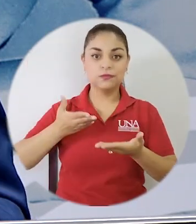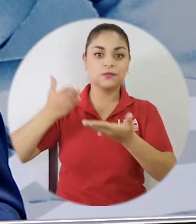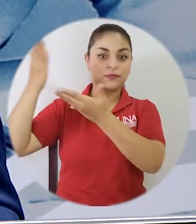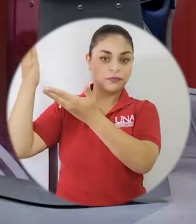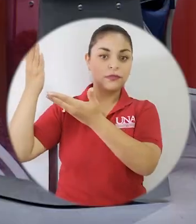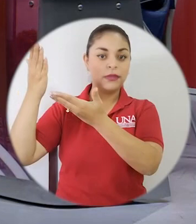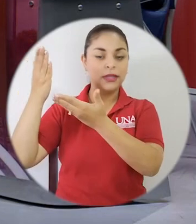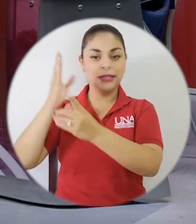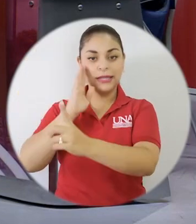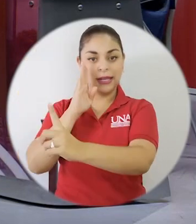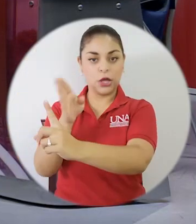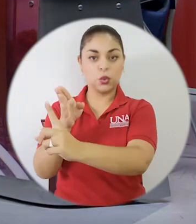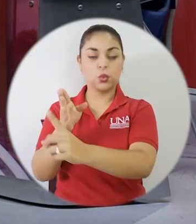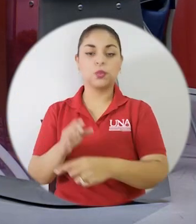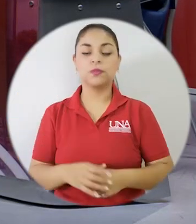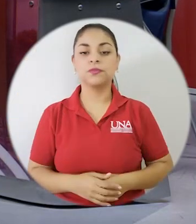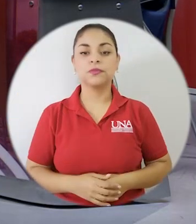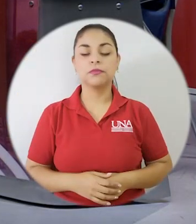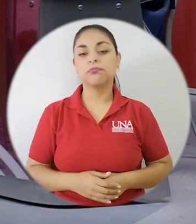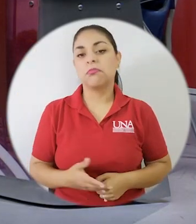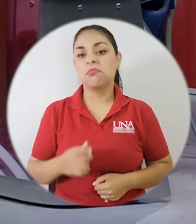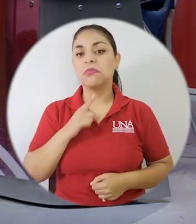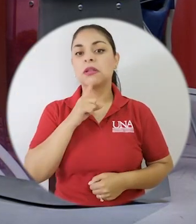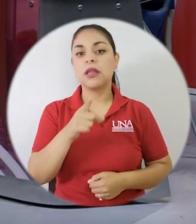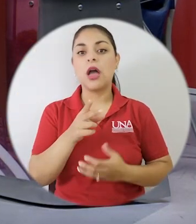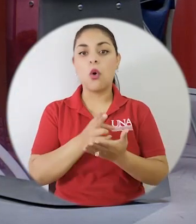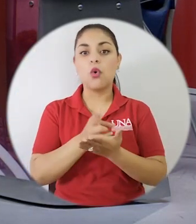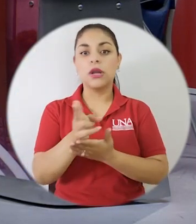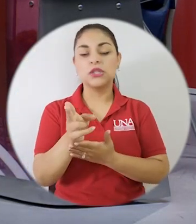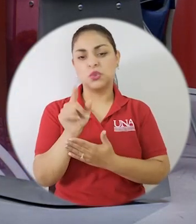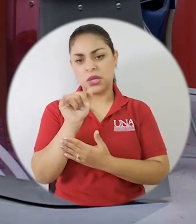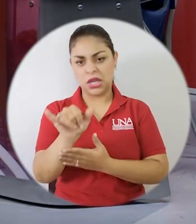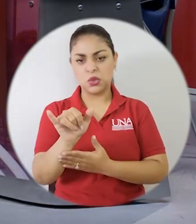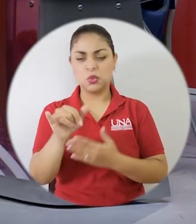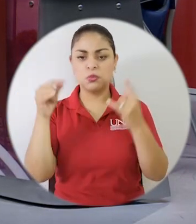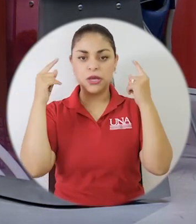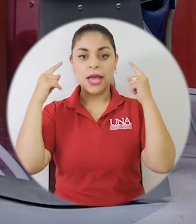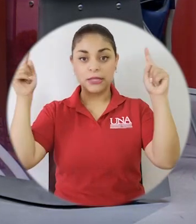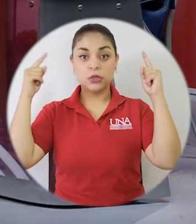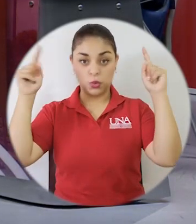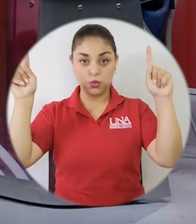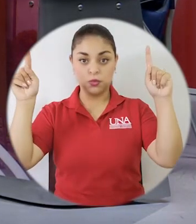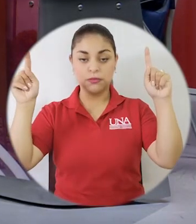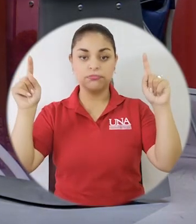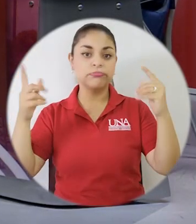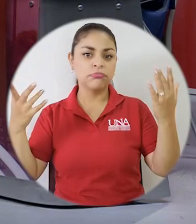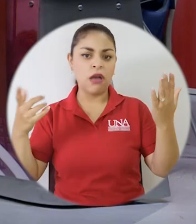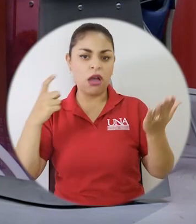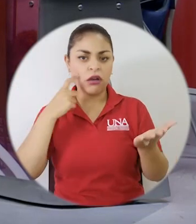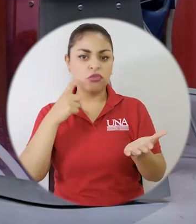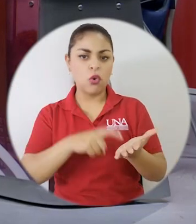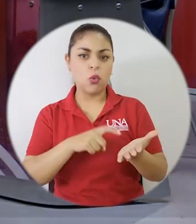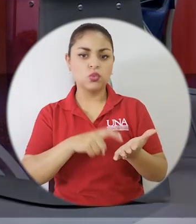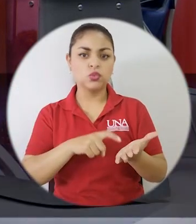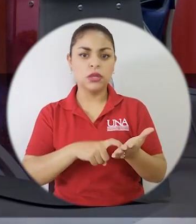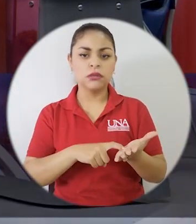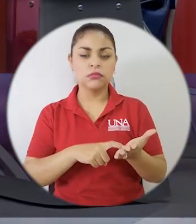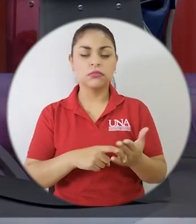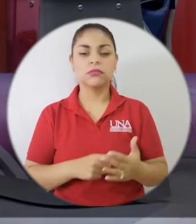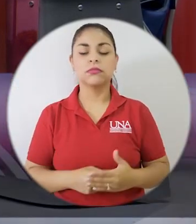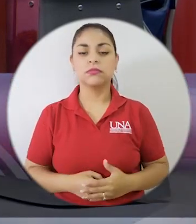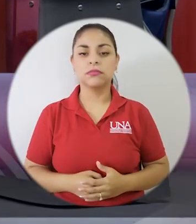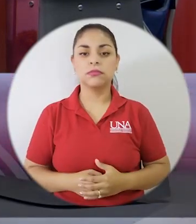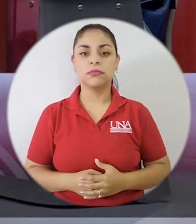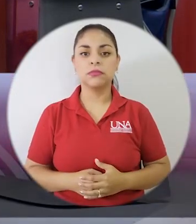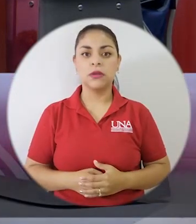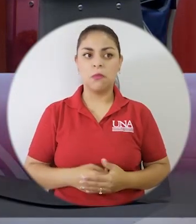que para ser también honestos ha sido muy exitoso. Es decir, tenemos que reconocer luces, también